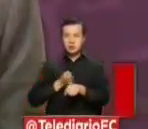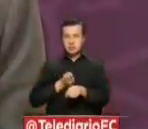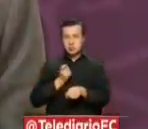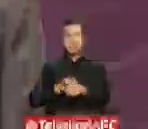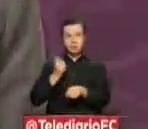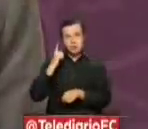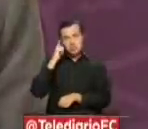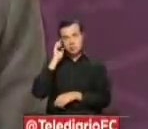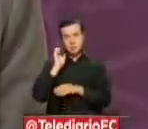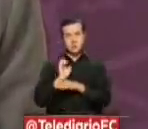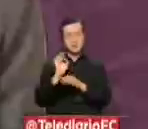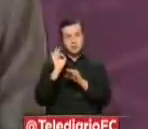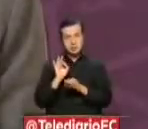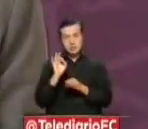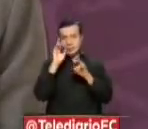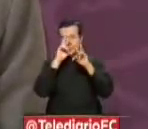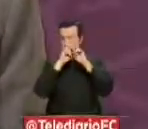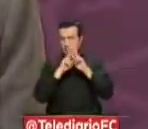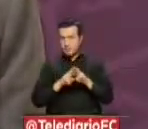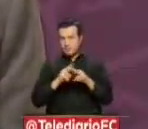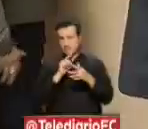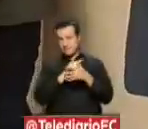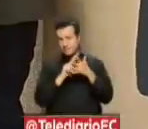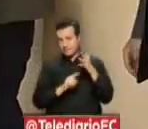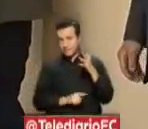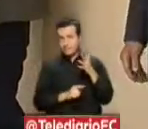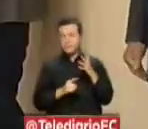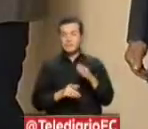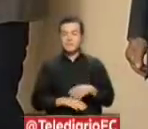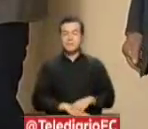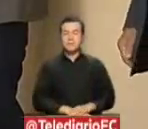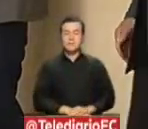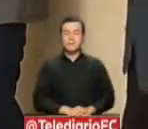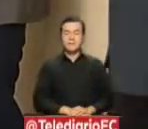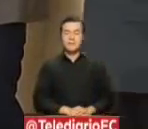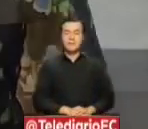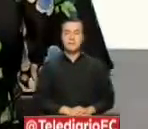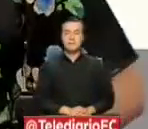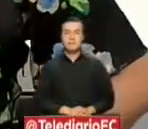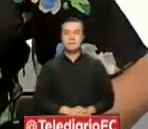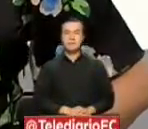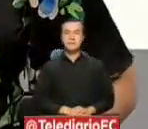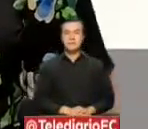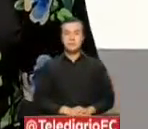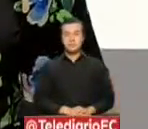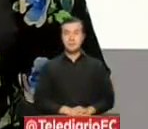Estado ecuatoriano para que revise este tipo penal. Sofía Montoya, Telediario.